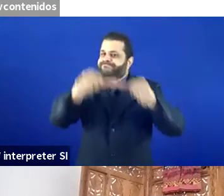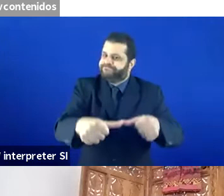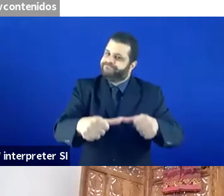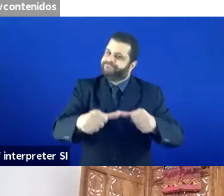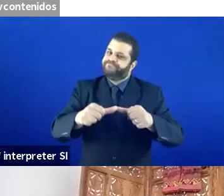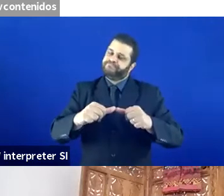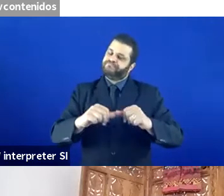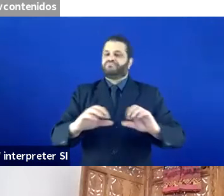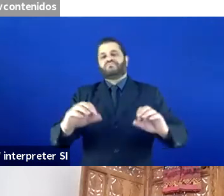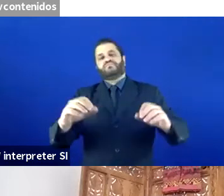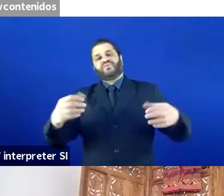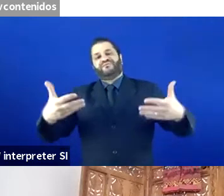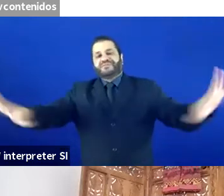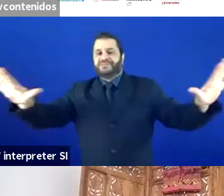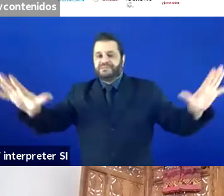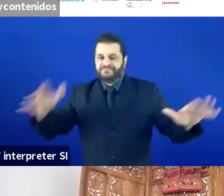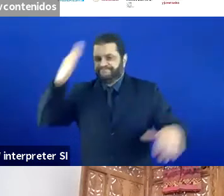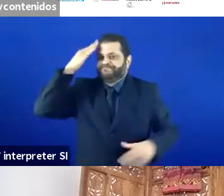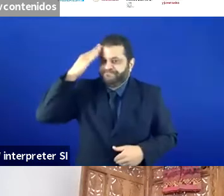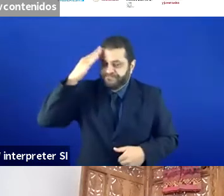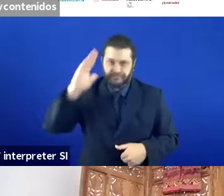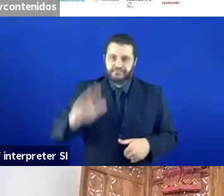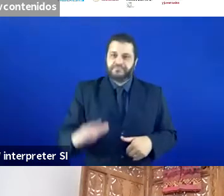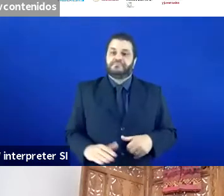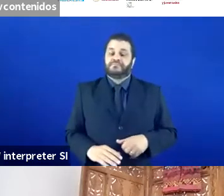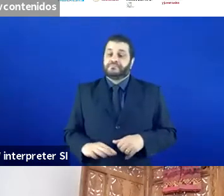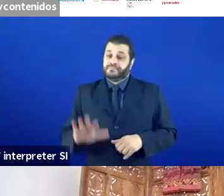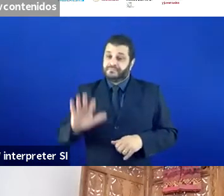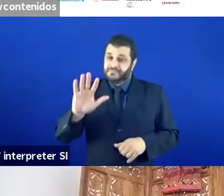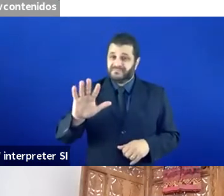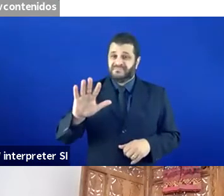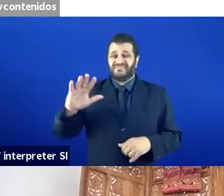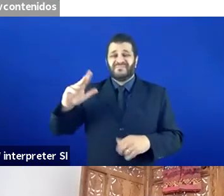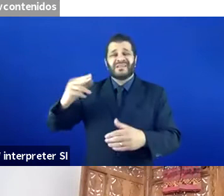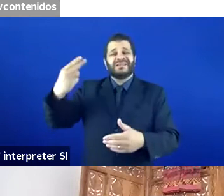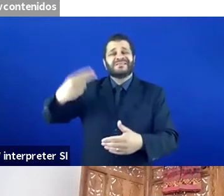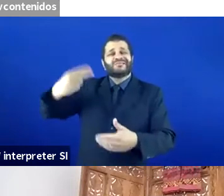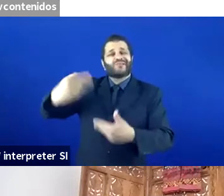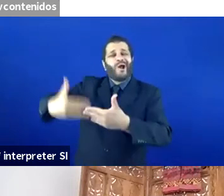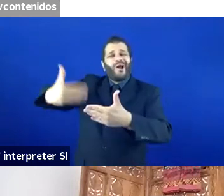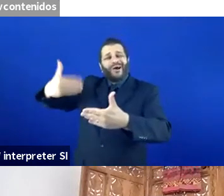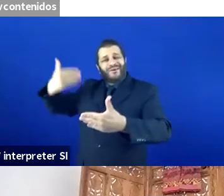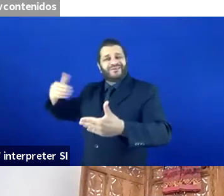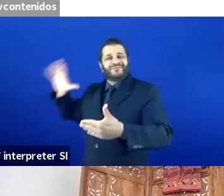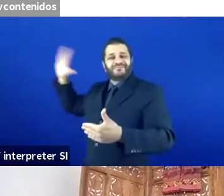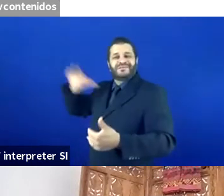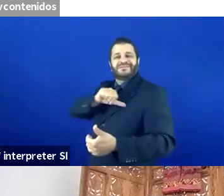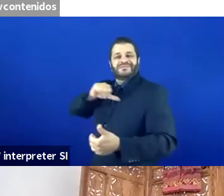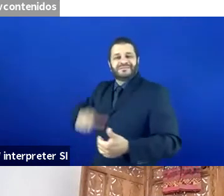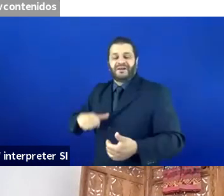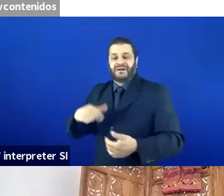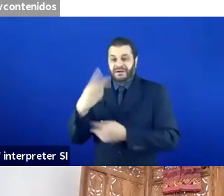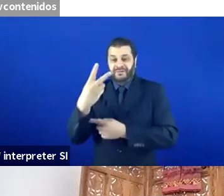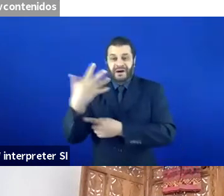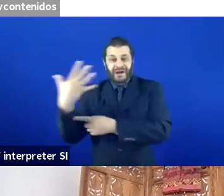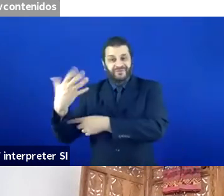progreso realizado desde la histórica declaración y plataforma de acción de Beijing hace 25 años es incuestionable. No